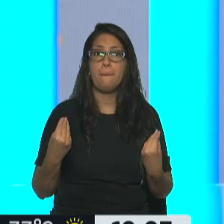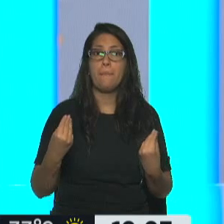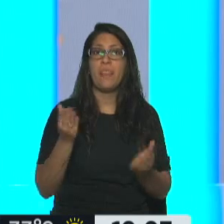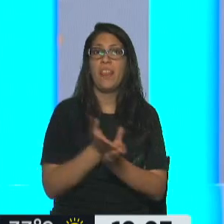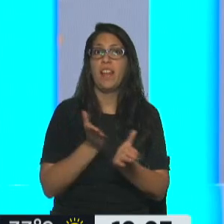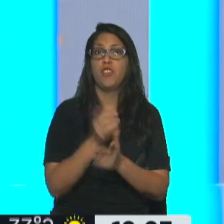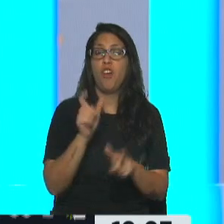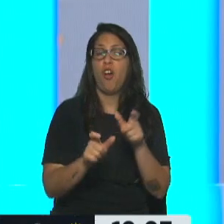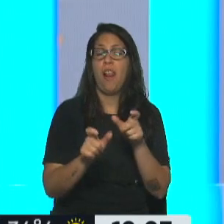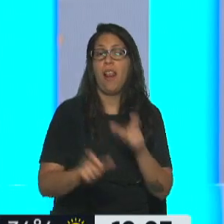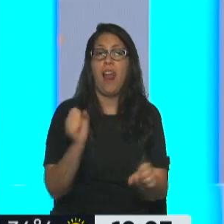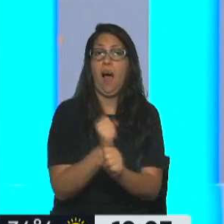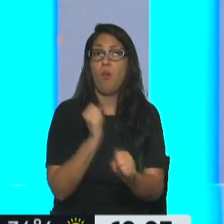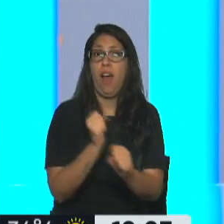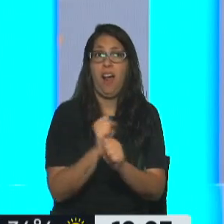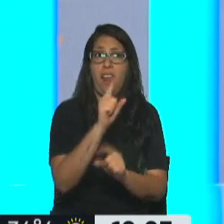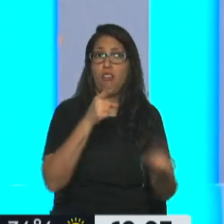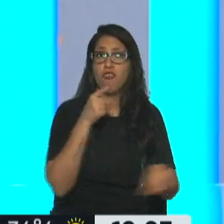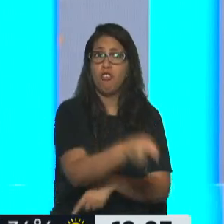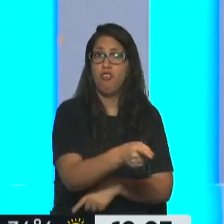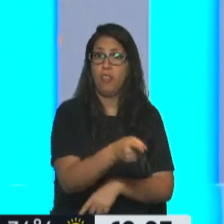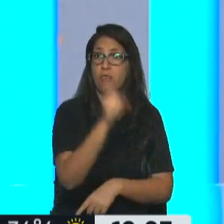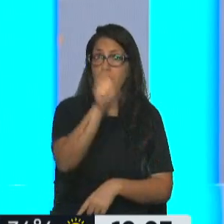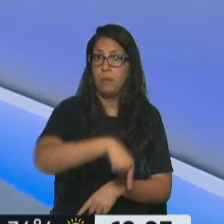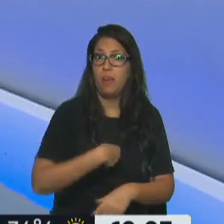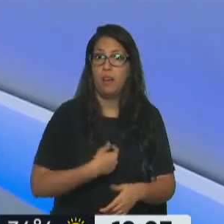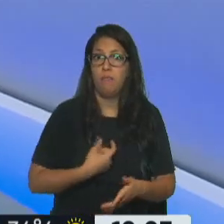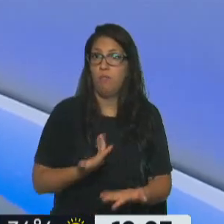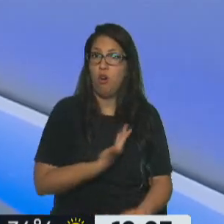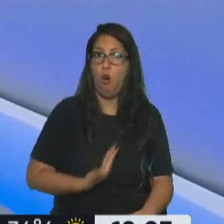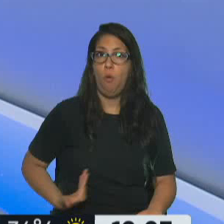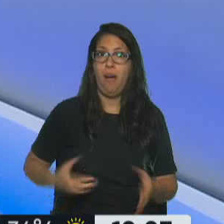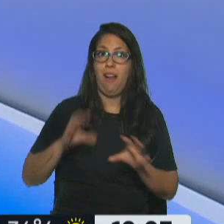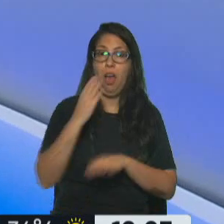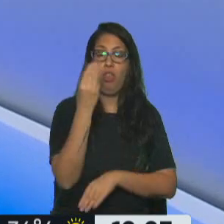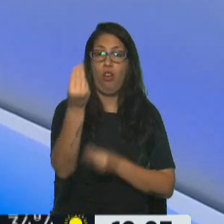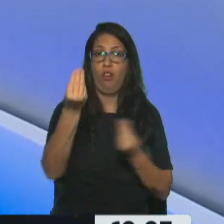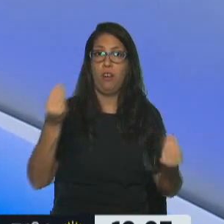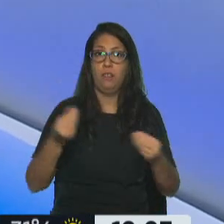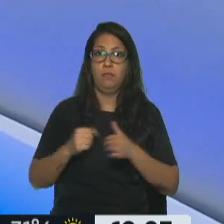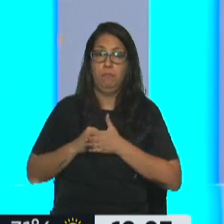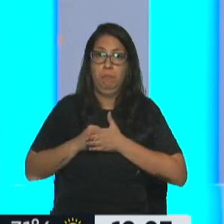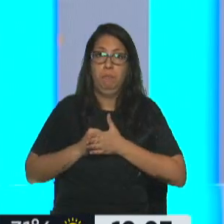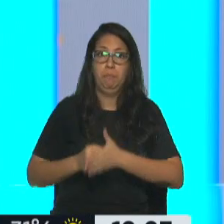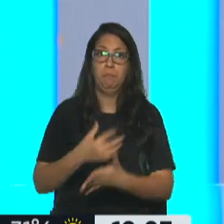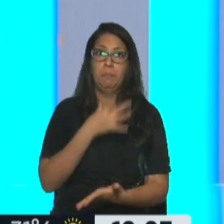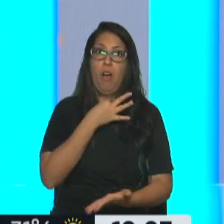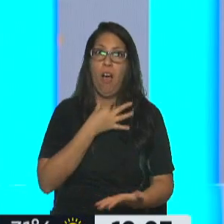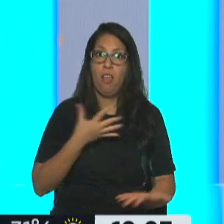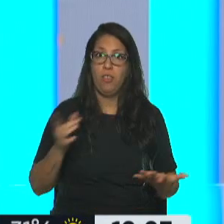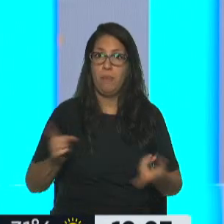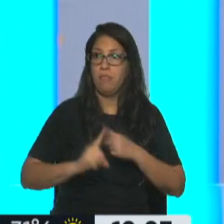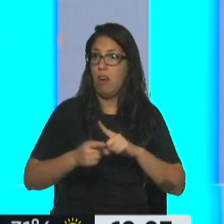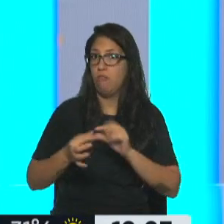derechos laborales Y eso va a ejercer presión en los gobernadores que a su vez tienen diálogo con los